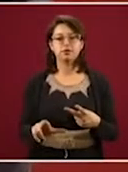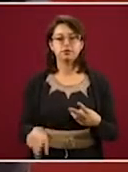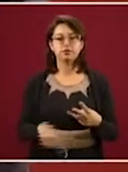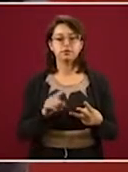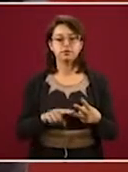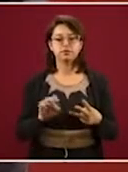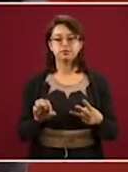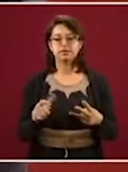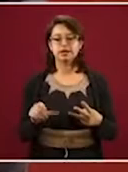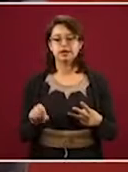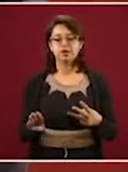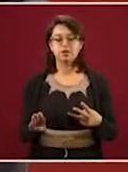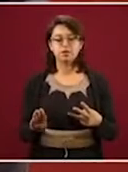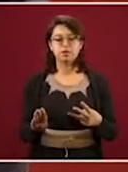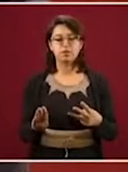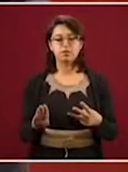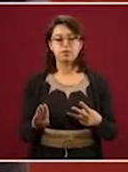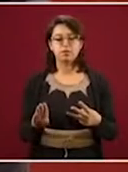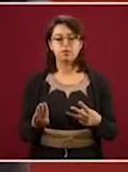Gobernación,